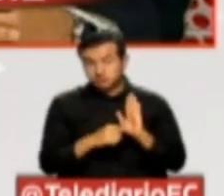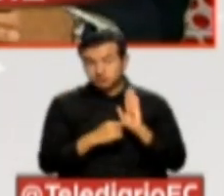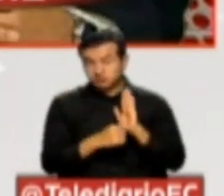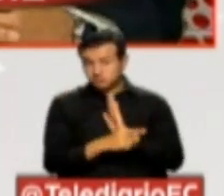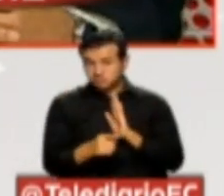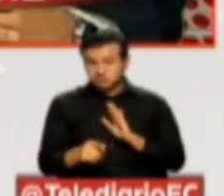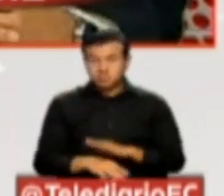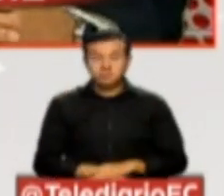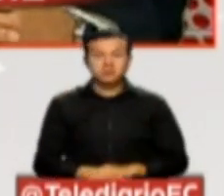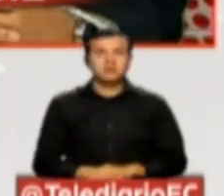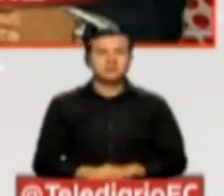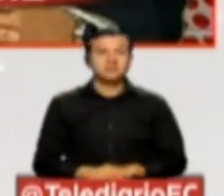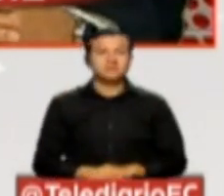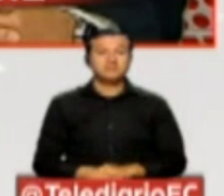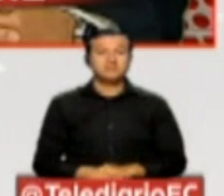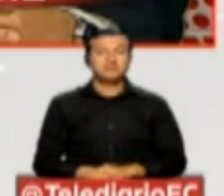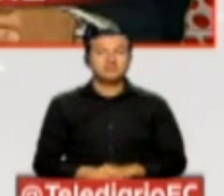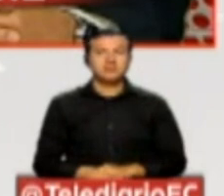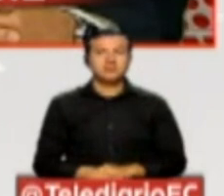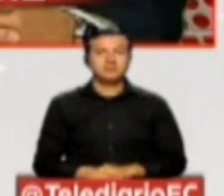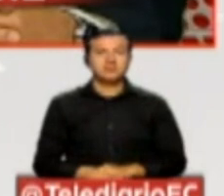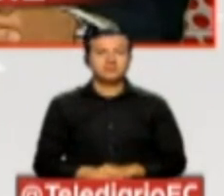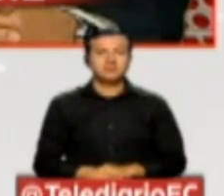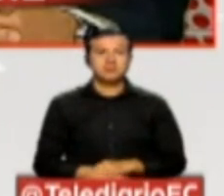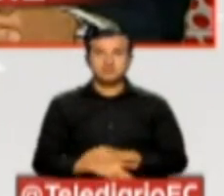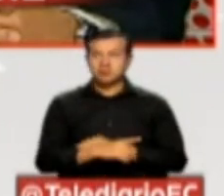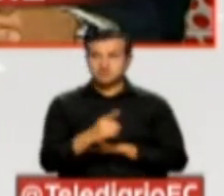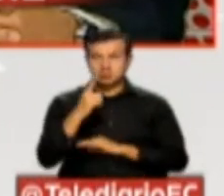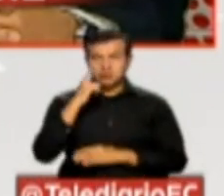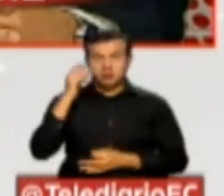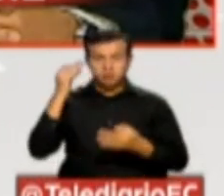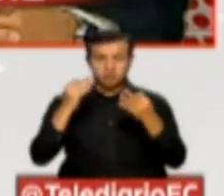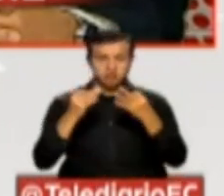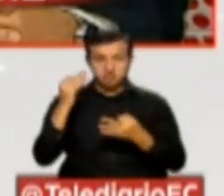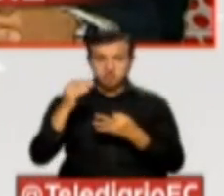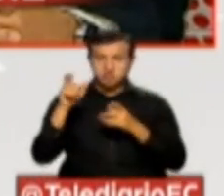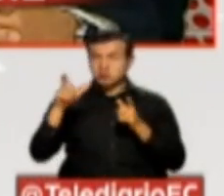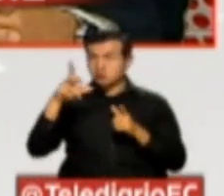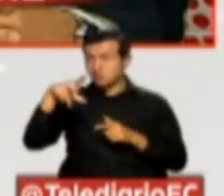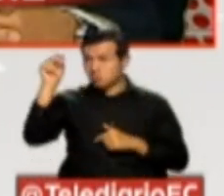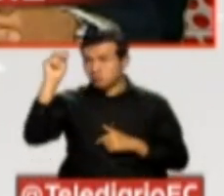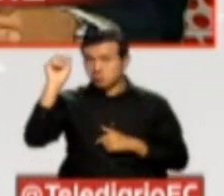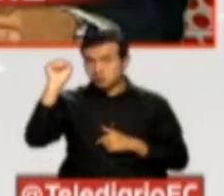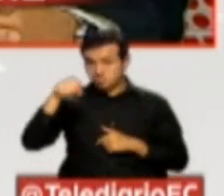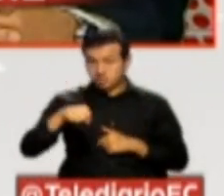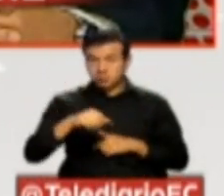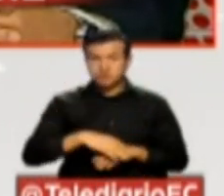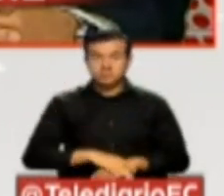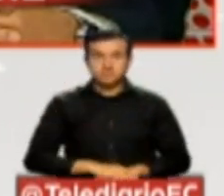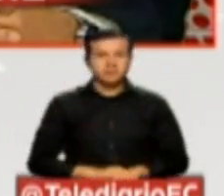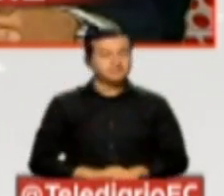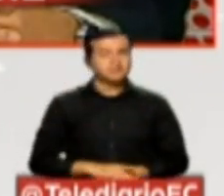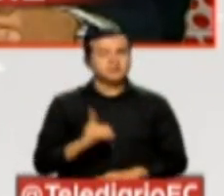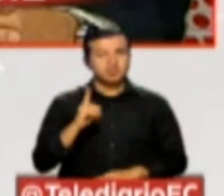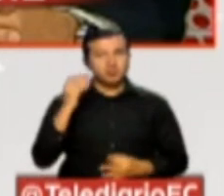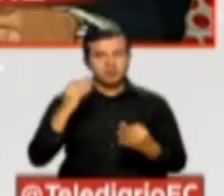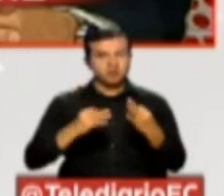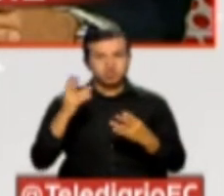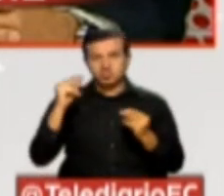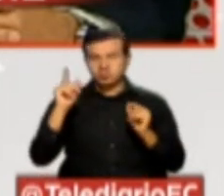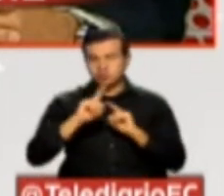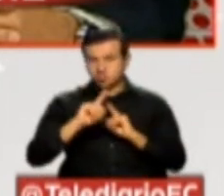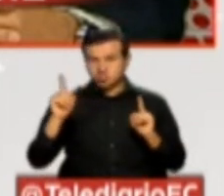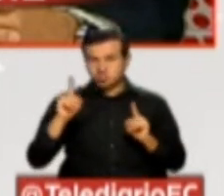Ahora, ¿podrían ser imputados o enjuiciados en ausencia? No. El